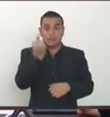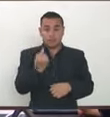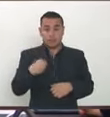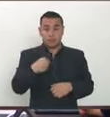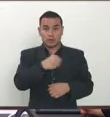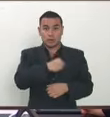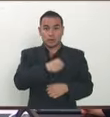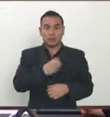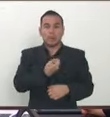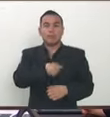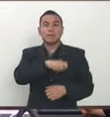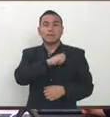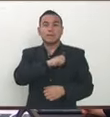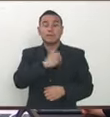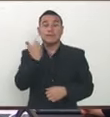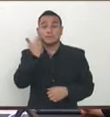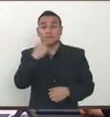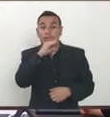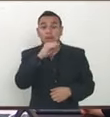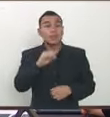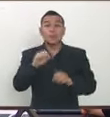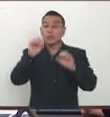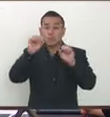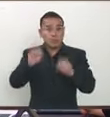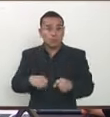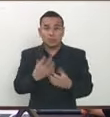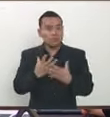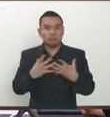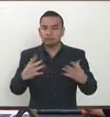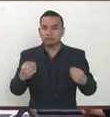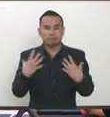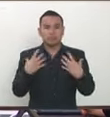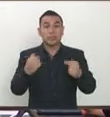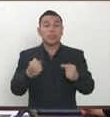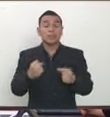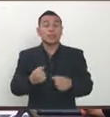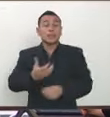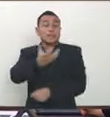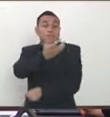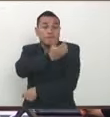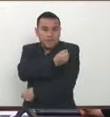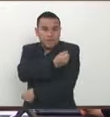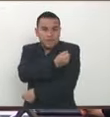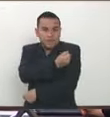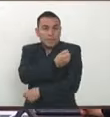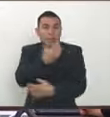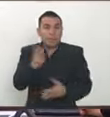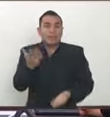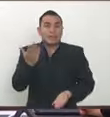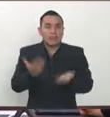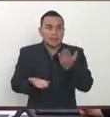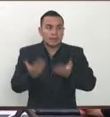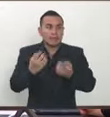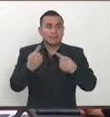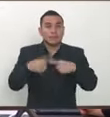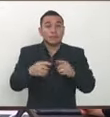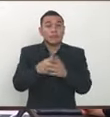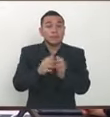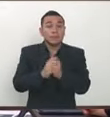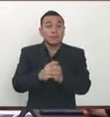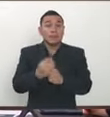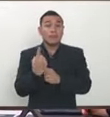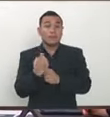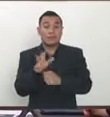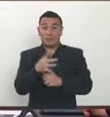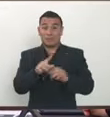Esta enfermedad no tiene cura. Se habla de una vacuna, pero probablemente la vacuna para que llegue al mercado pasen 6 meses o 1 año. Y